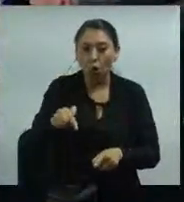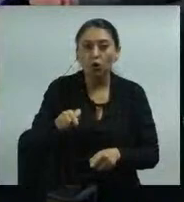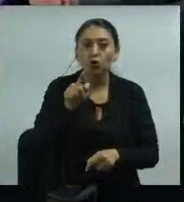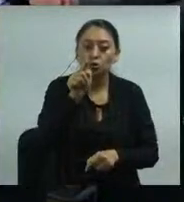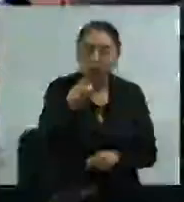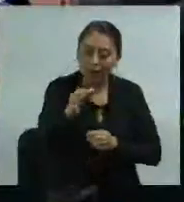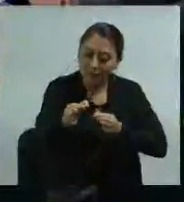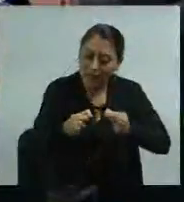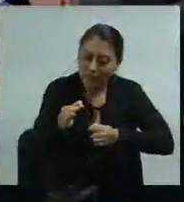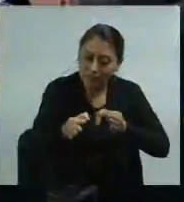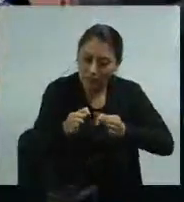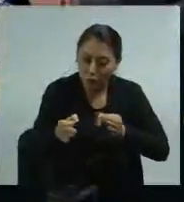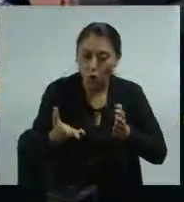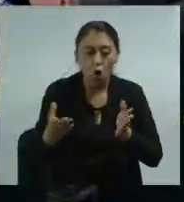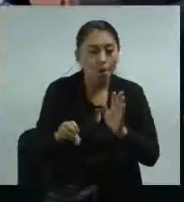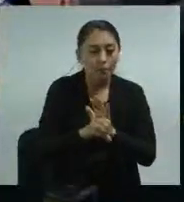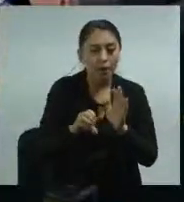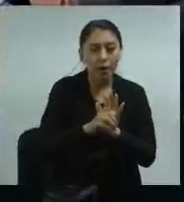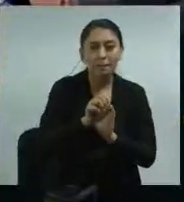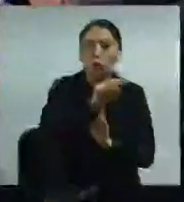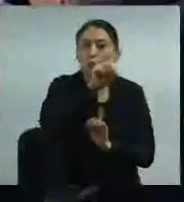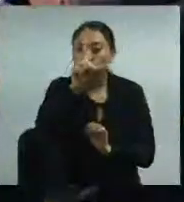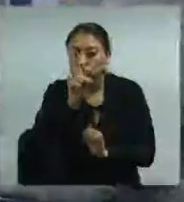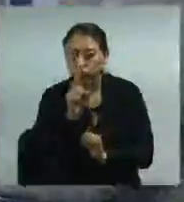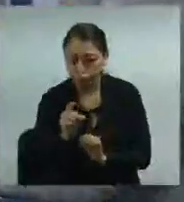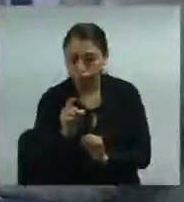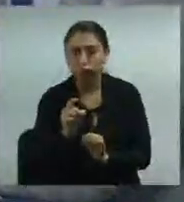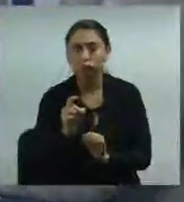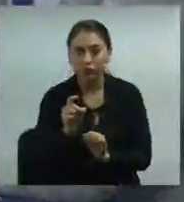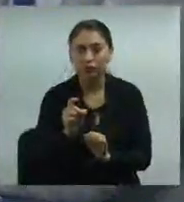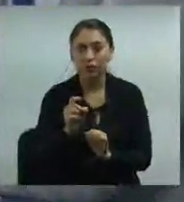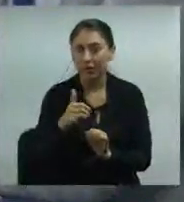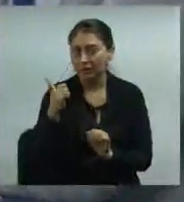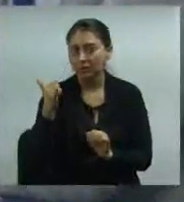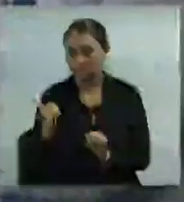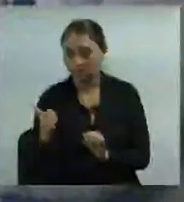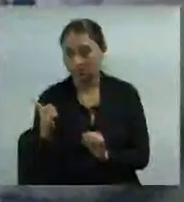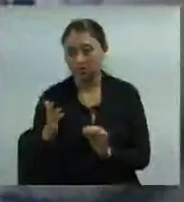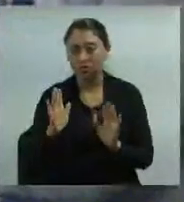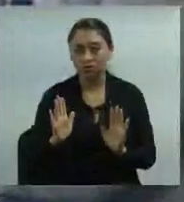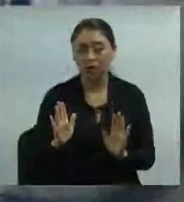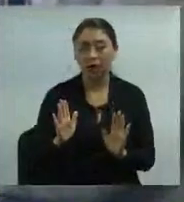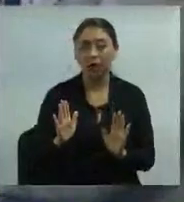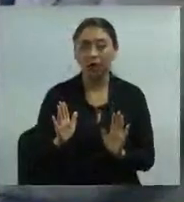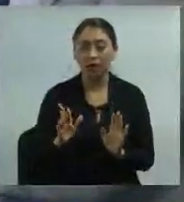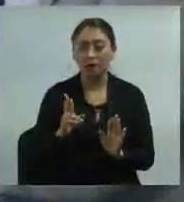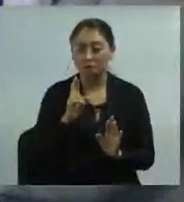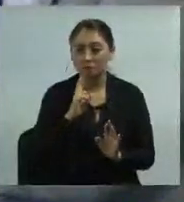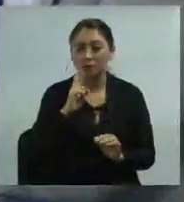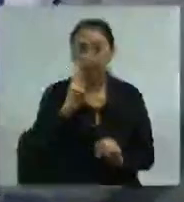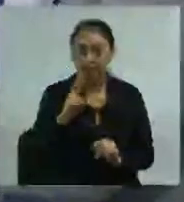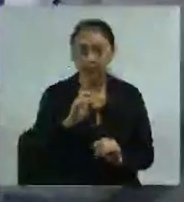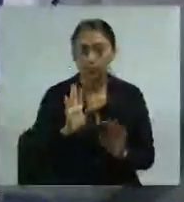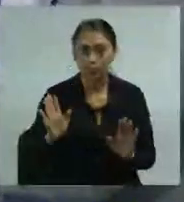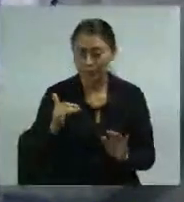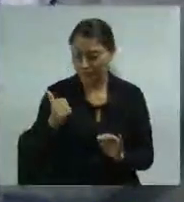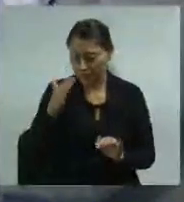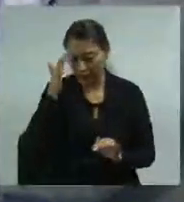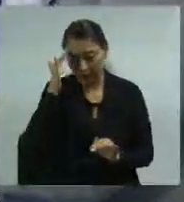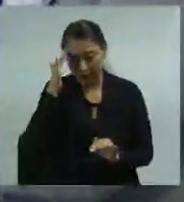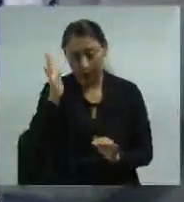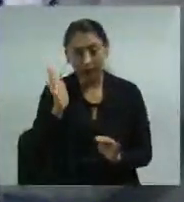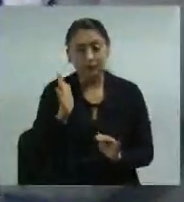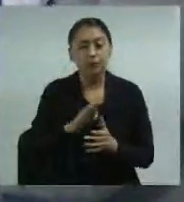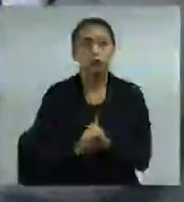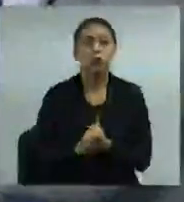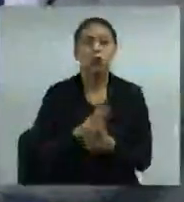ante una consulta que se hizo, ante una consulta facultativa que se hizo a la CC, se le ha dado la respuesta. Hay dos